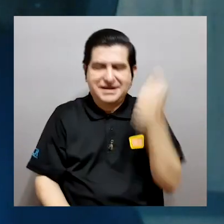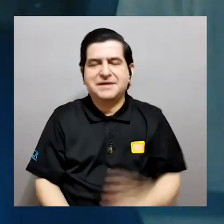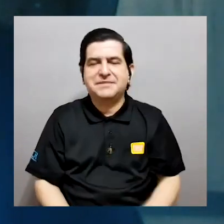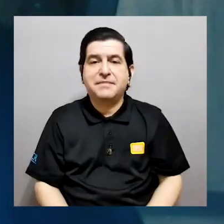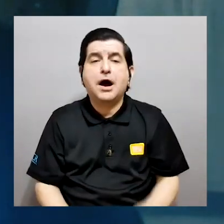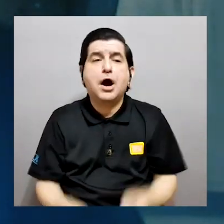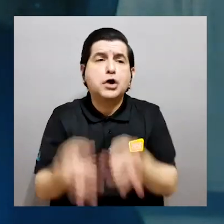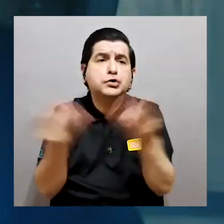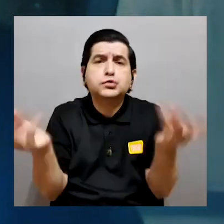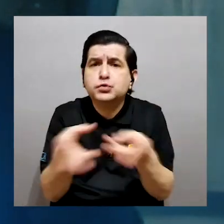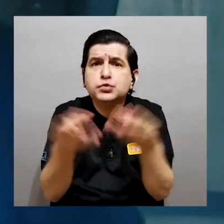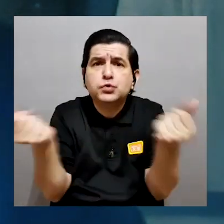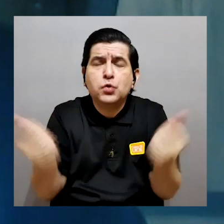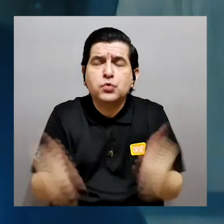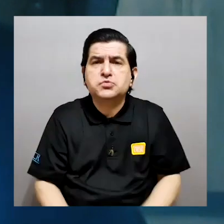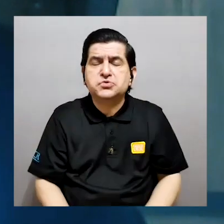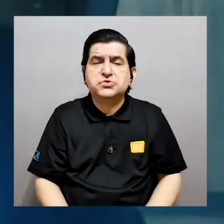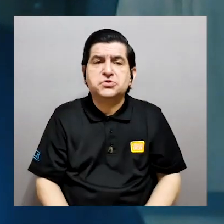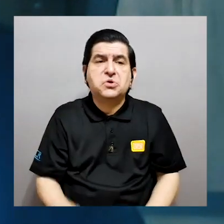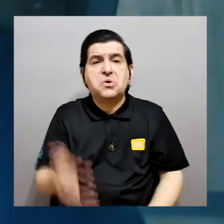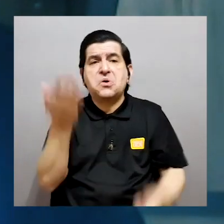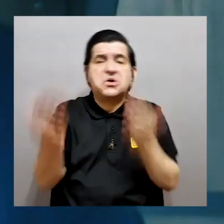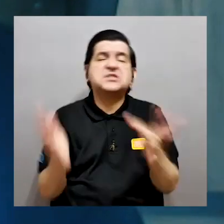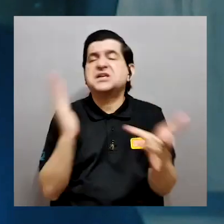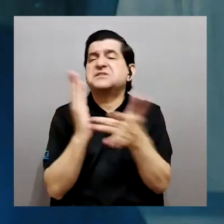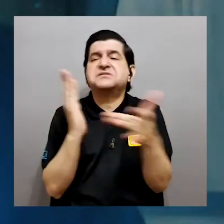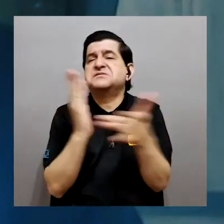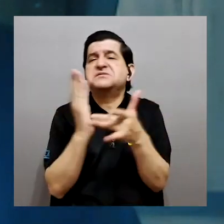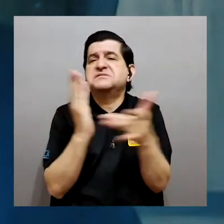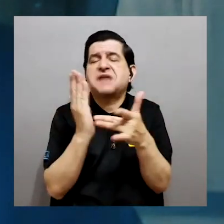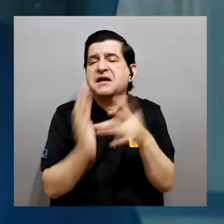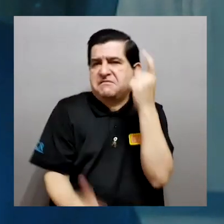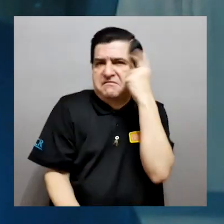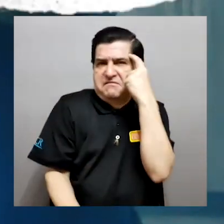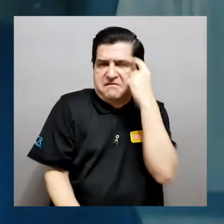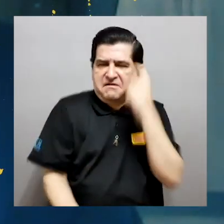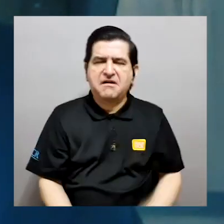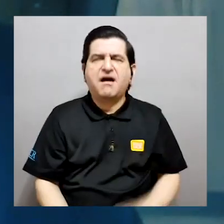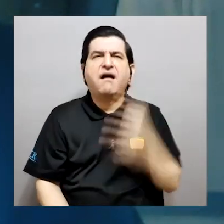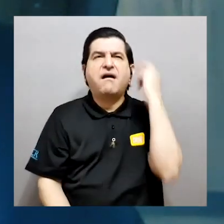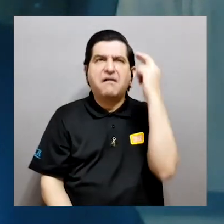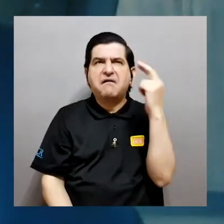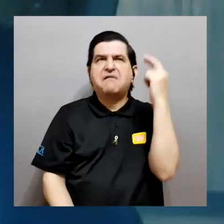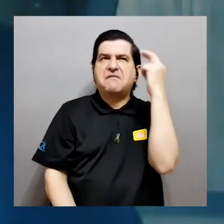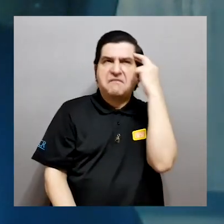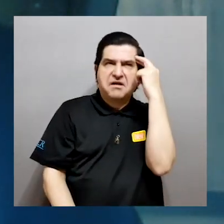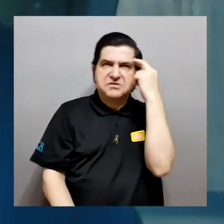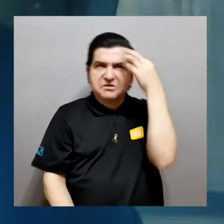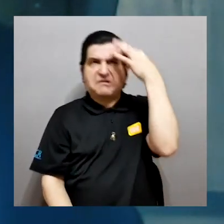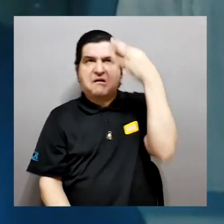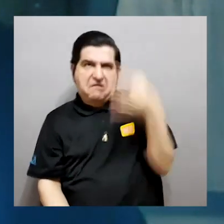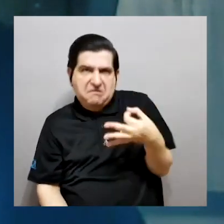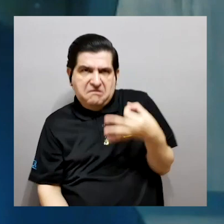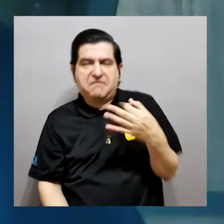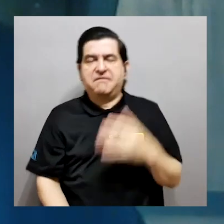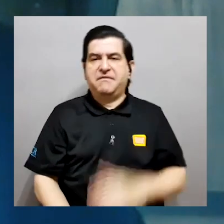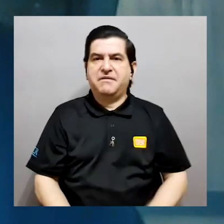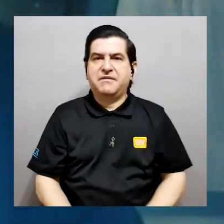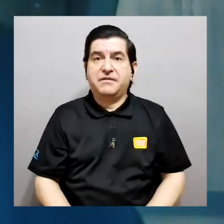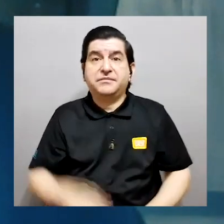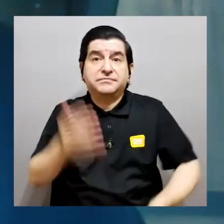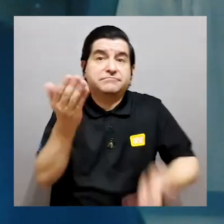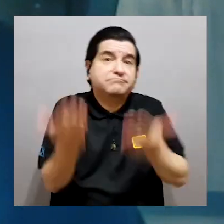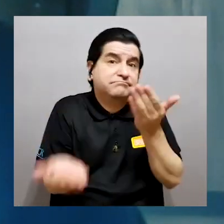De hecho, hay soluciones que se conciben muy técnicas, ¿verdad? Con mucha razonabilidad, con